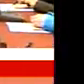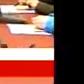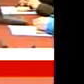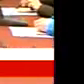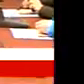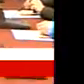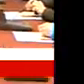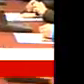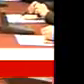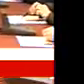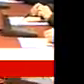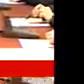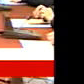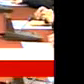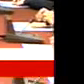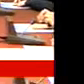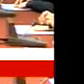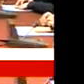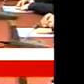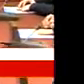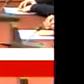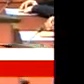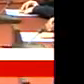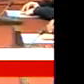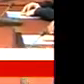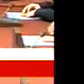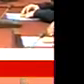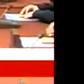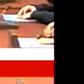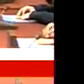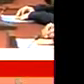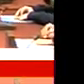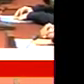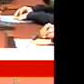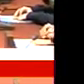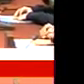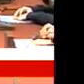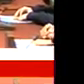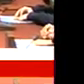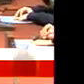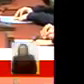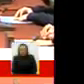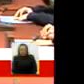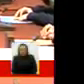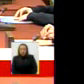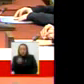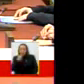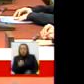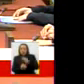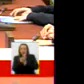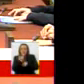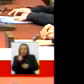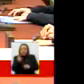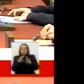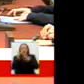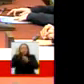pertenecen a la real médula del siglo XXI, que es la comunicación a través de Internet, en